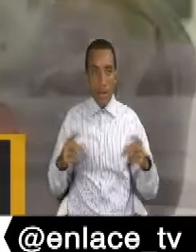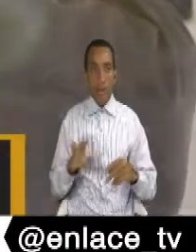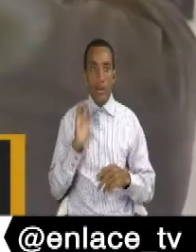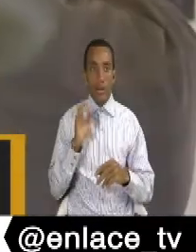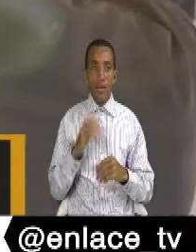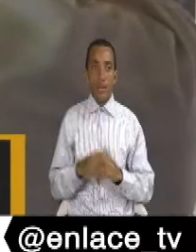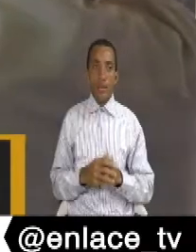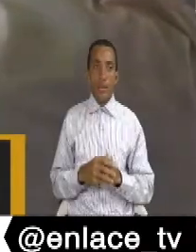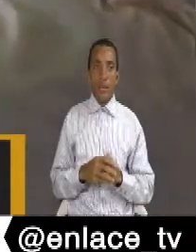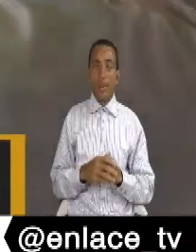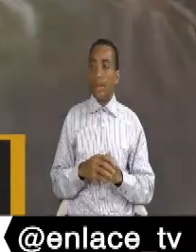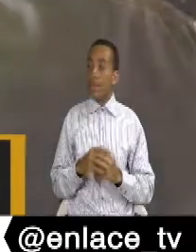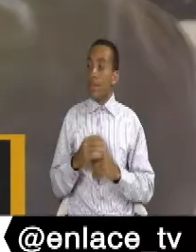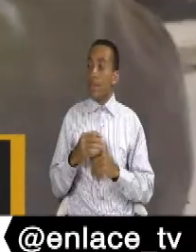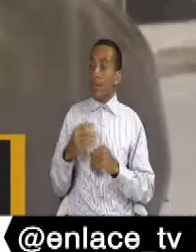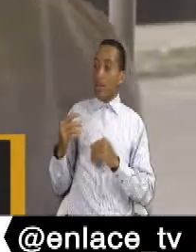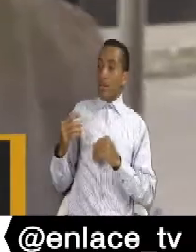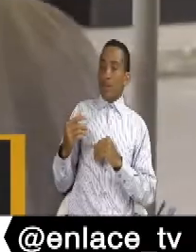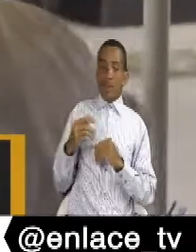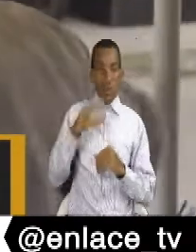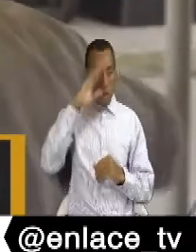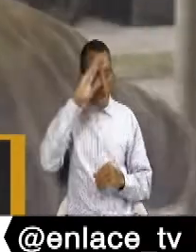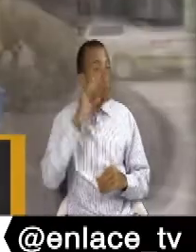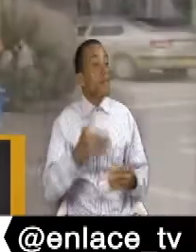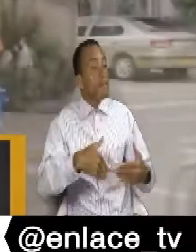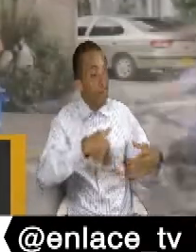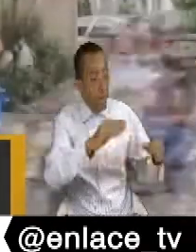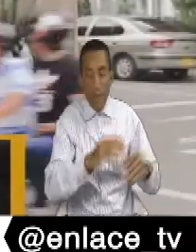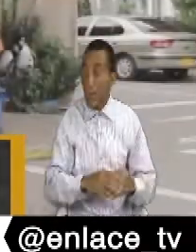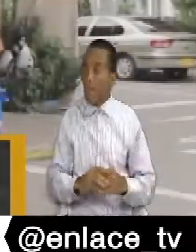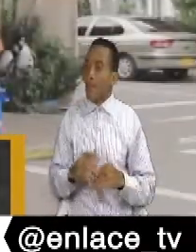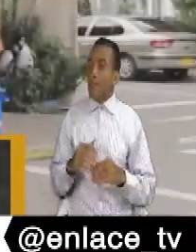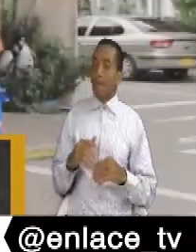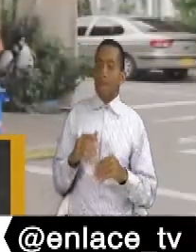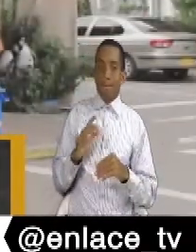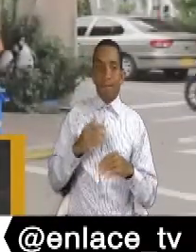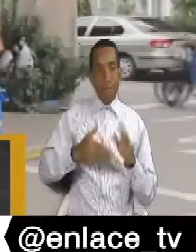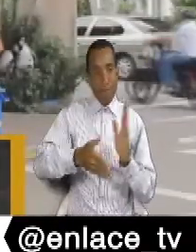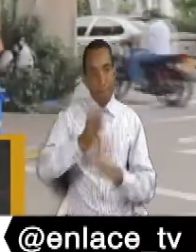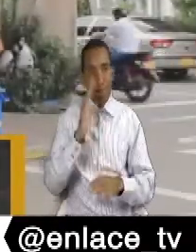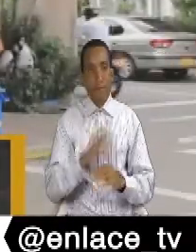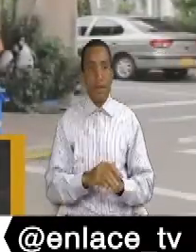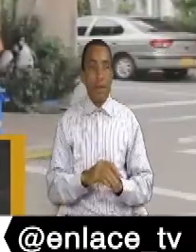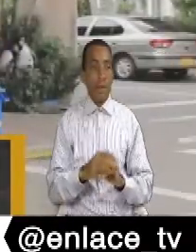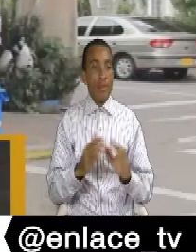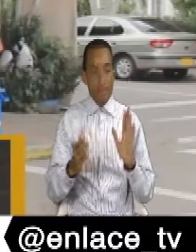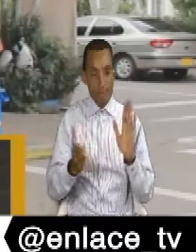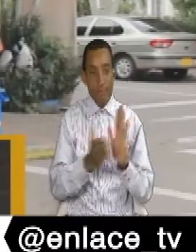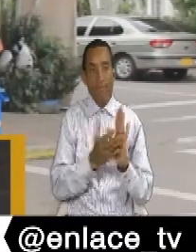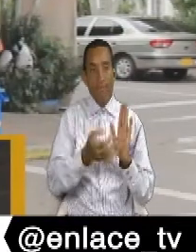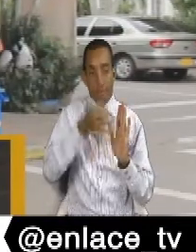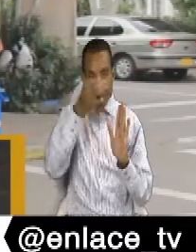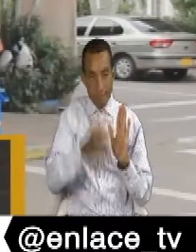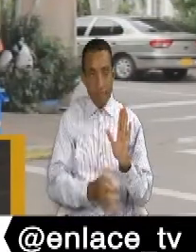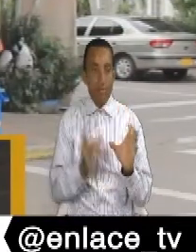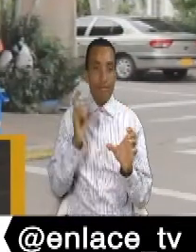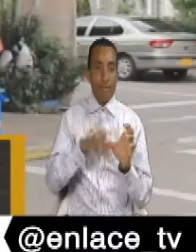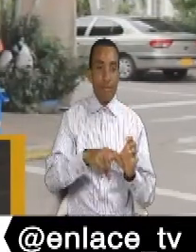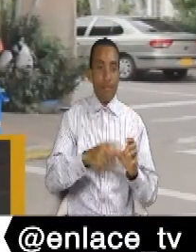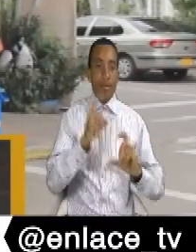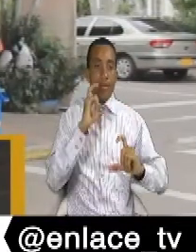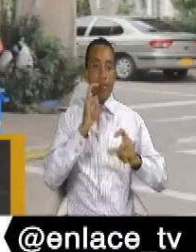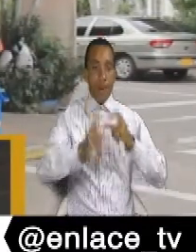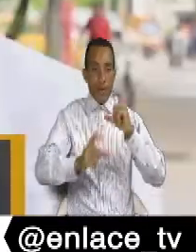al invadir el espacio público, un día decidió formalizar su negocio y vivir más tranquilo, proyectando su empresa y mejorando